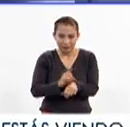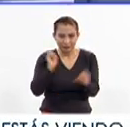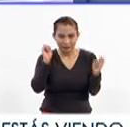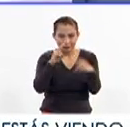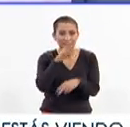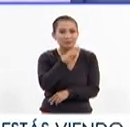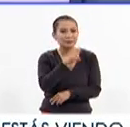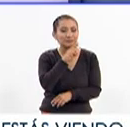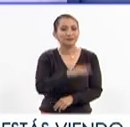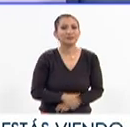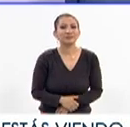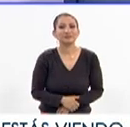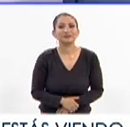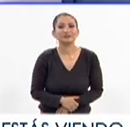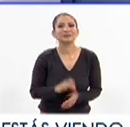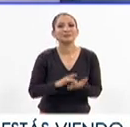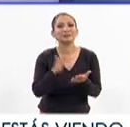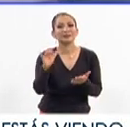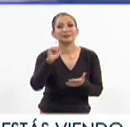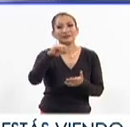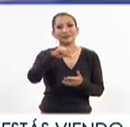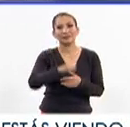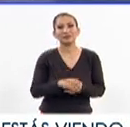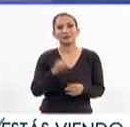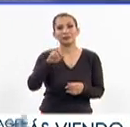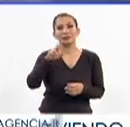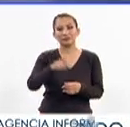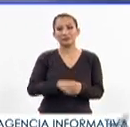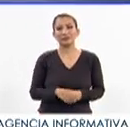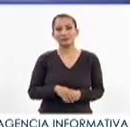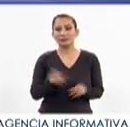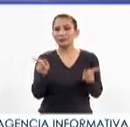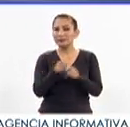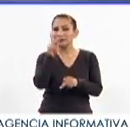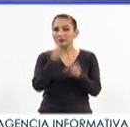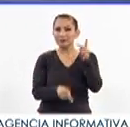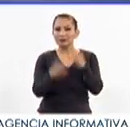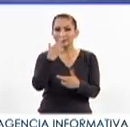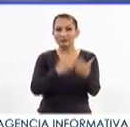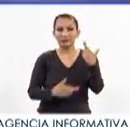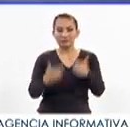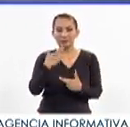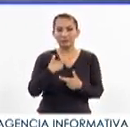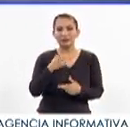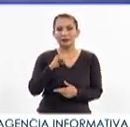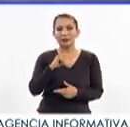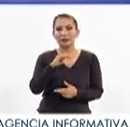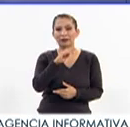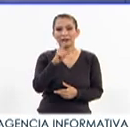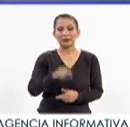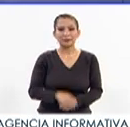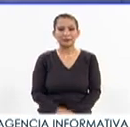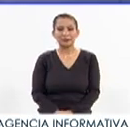nos vemos muy pronto. Gracias, Ana. Gracias, hasta luego. Vamos a hacer una brevísima pausa, regresamos. Esto es Interfaz.